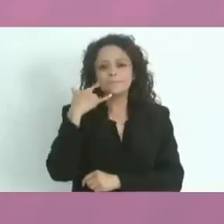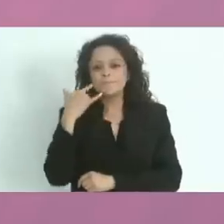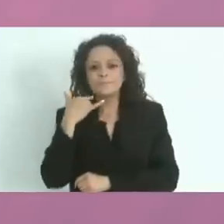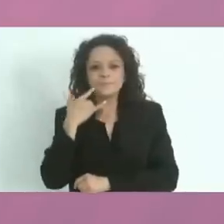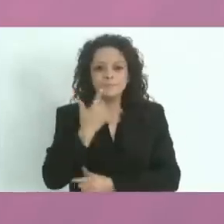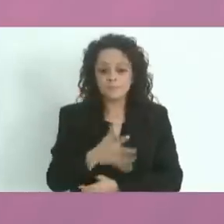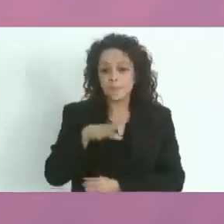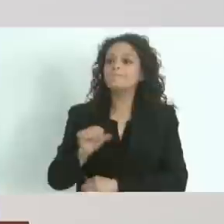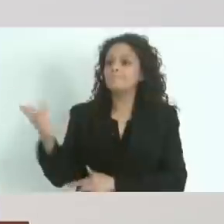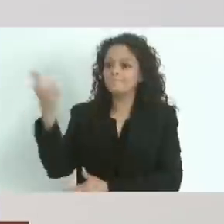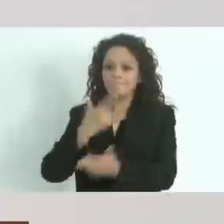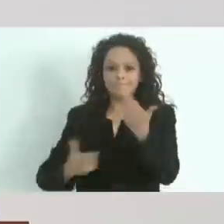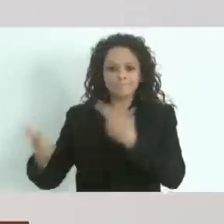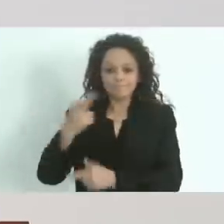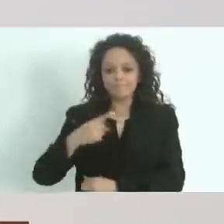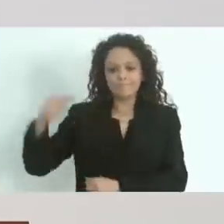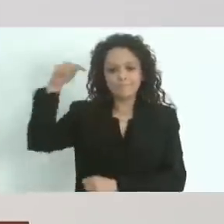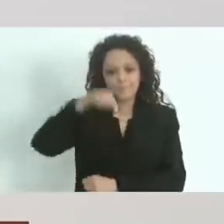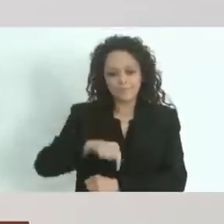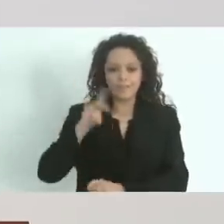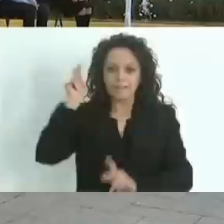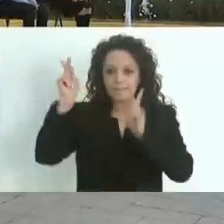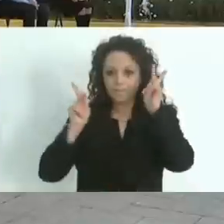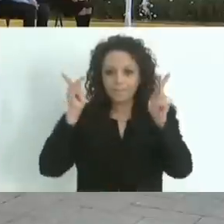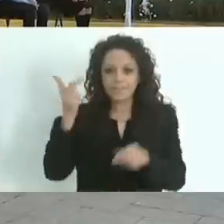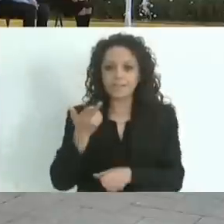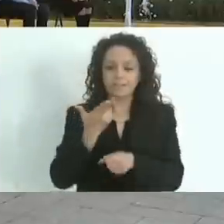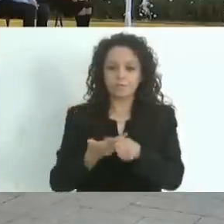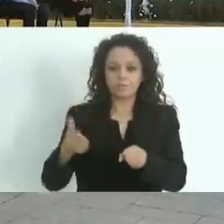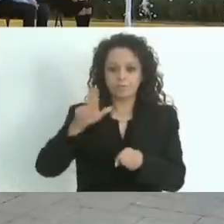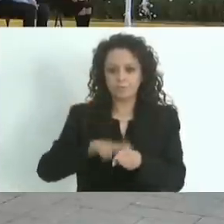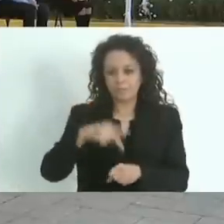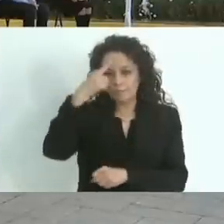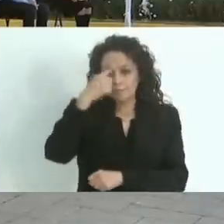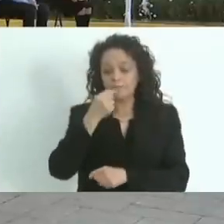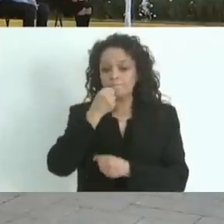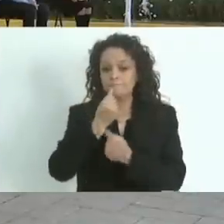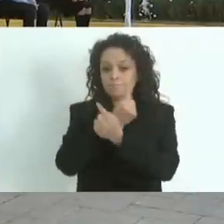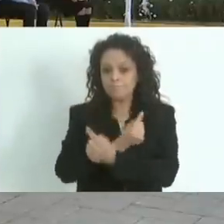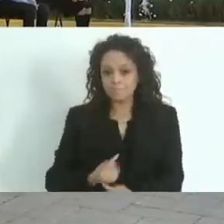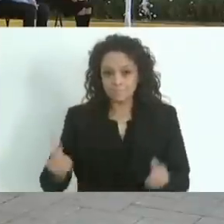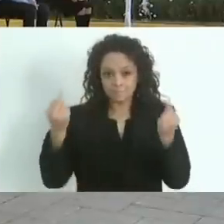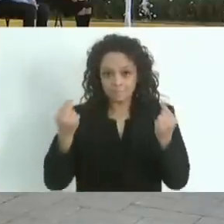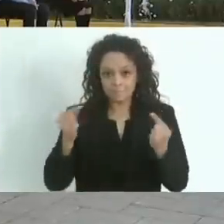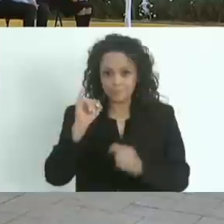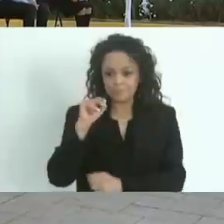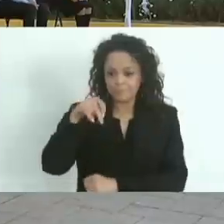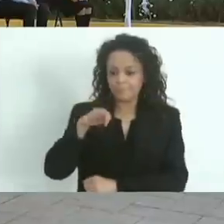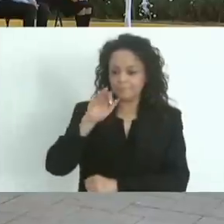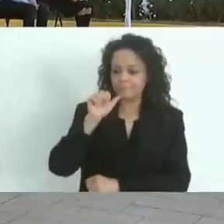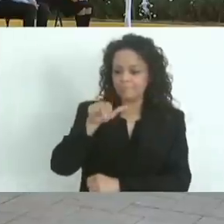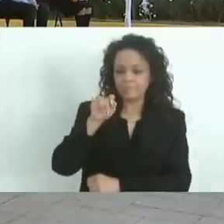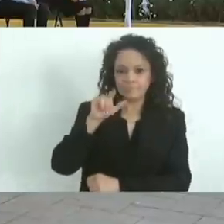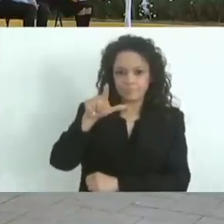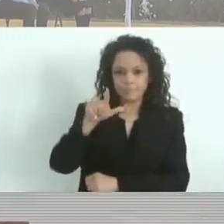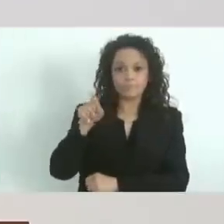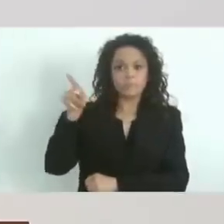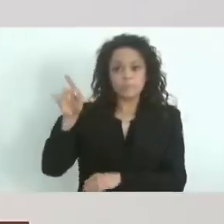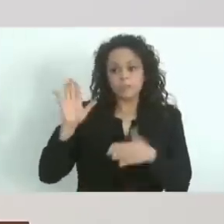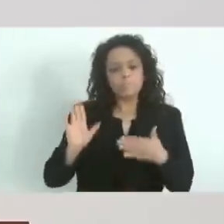vuelva a visitar este hospital materno infantil, como lo comprometió hace